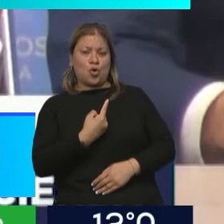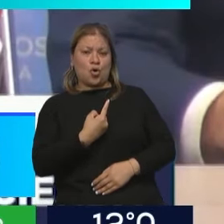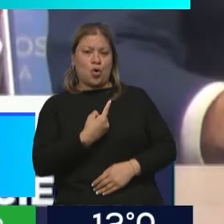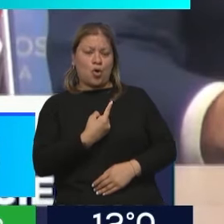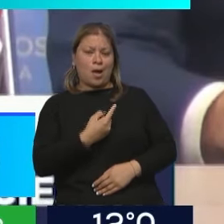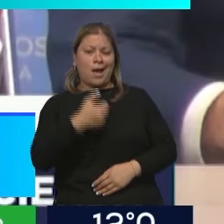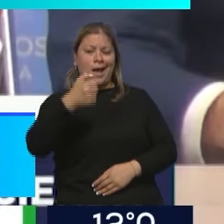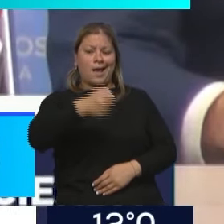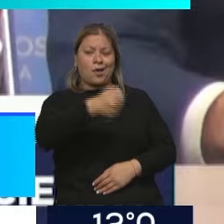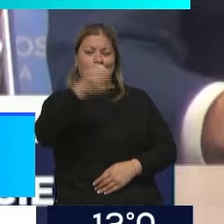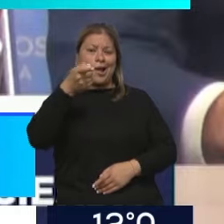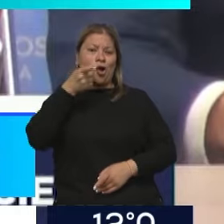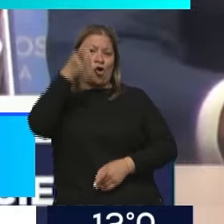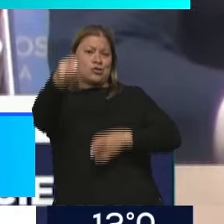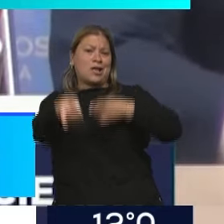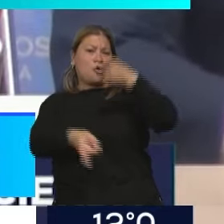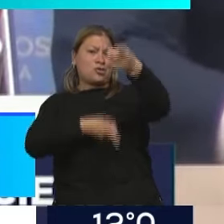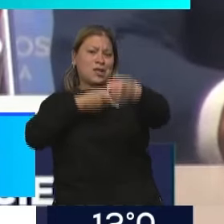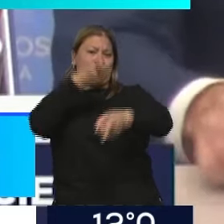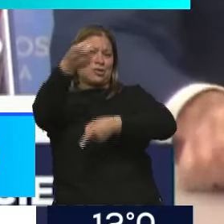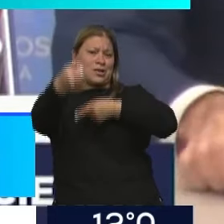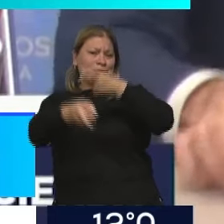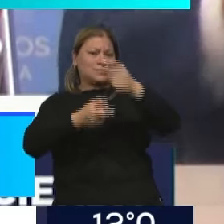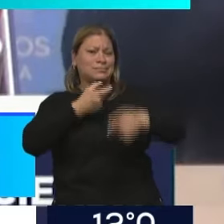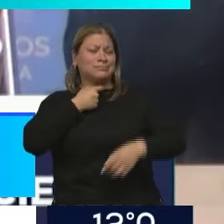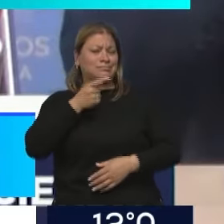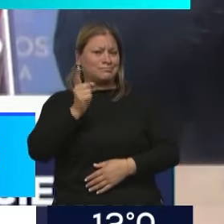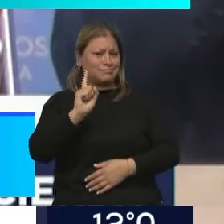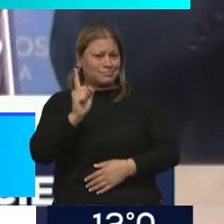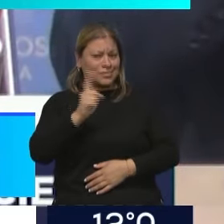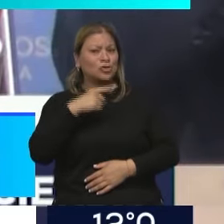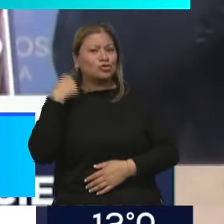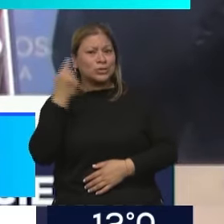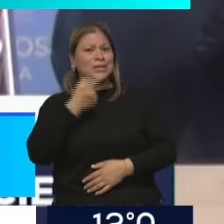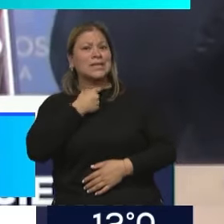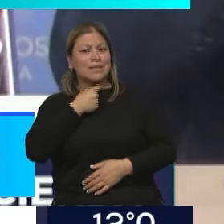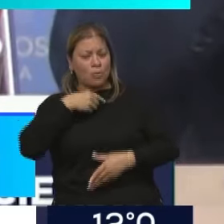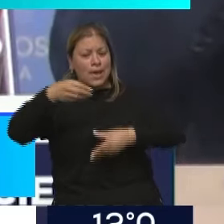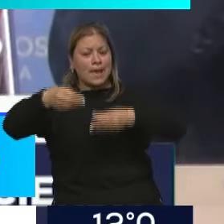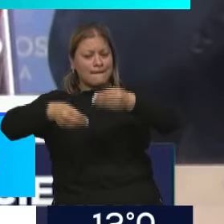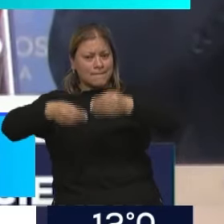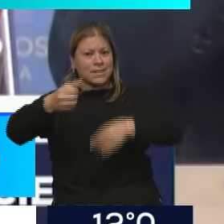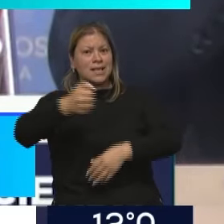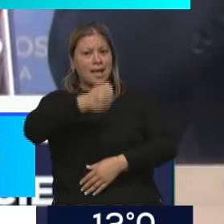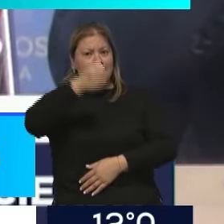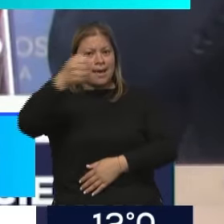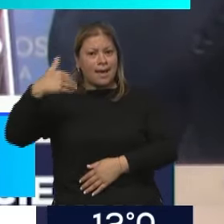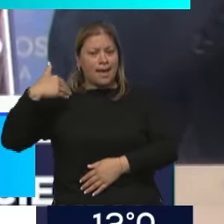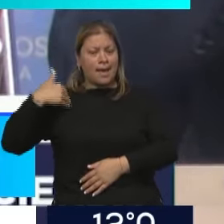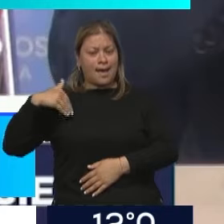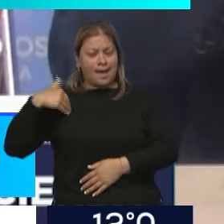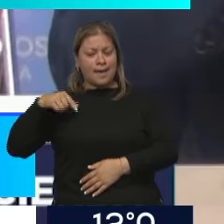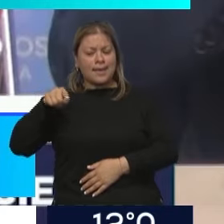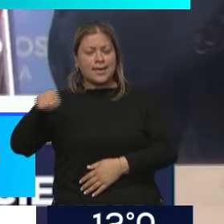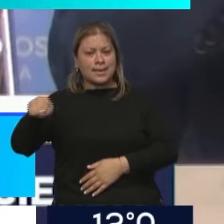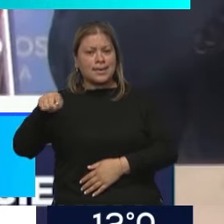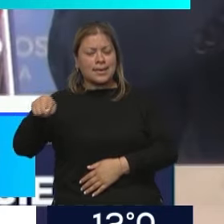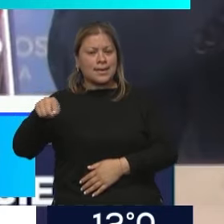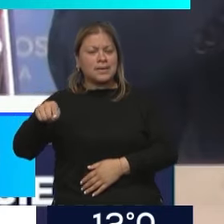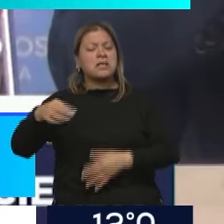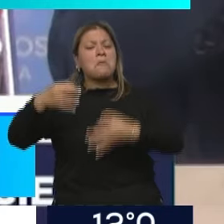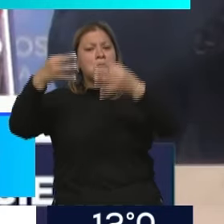exposición contra Aerolíneas Argentinas. Lo que nosotros queremos es que Aerolíneas Argentinas compita, que Aerolíneas Argentinas sea lo más